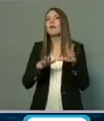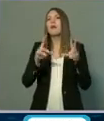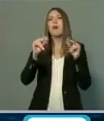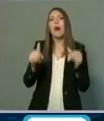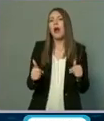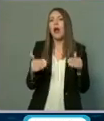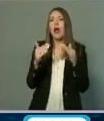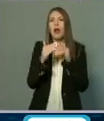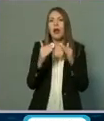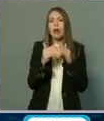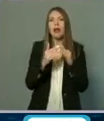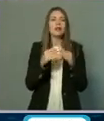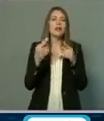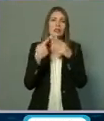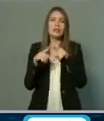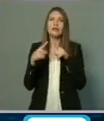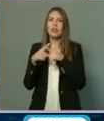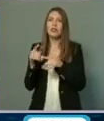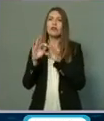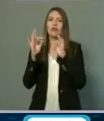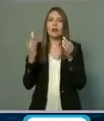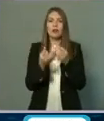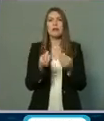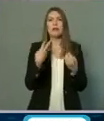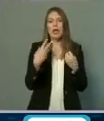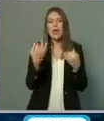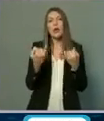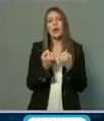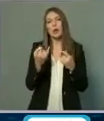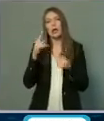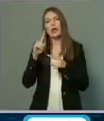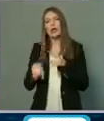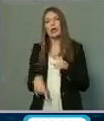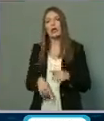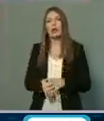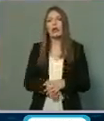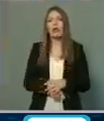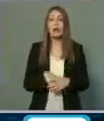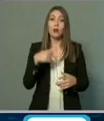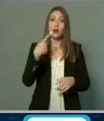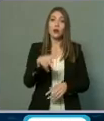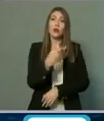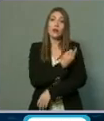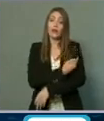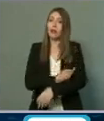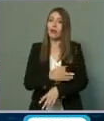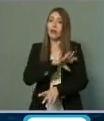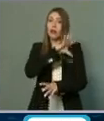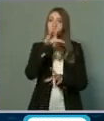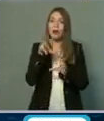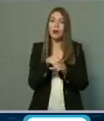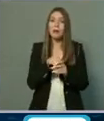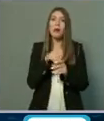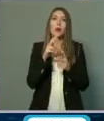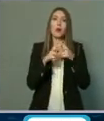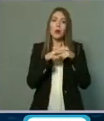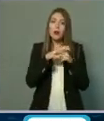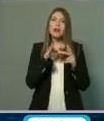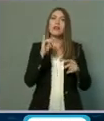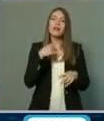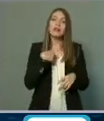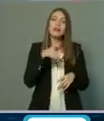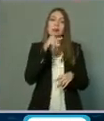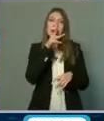cosas en diferentes aspectos, ¿no? Oye, o sea, tu familia entera es de lucha. Mi papá, mis hermanos,